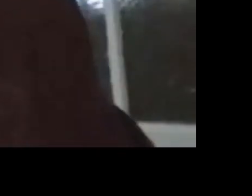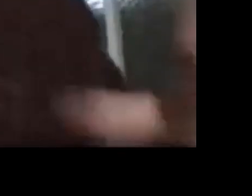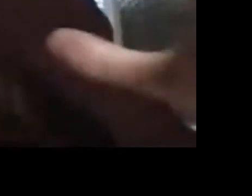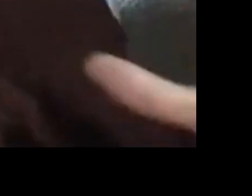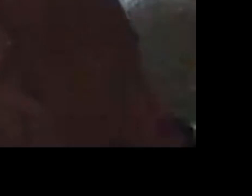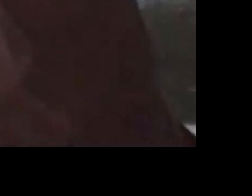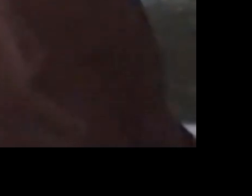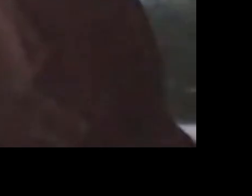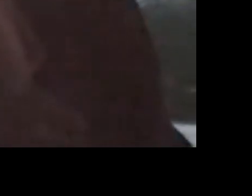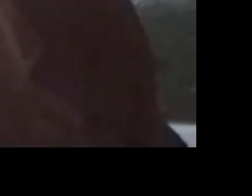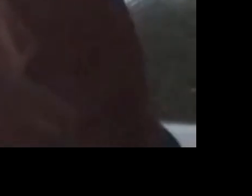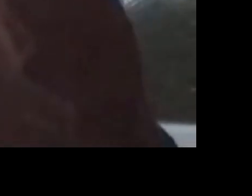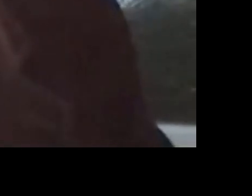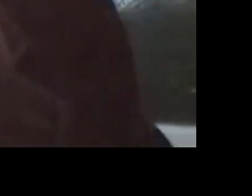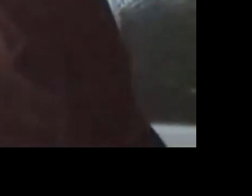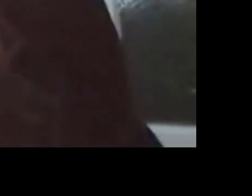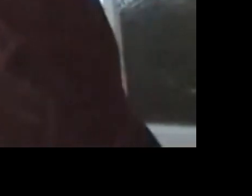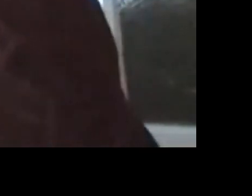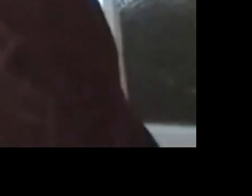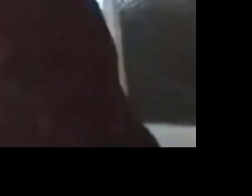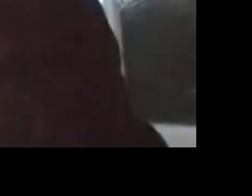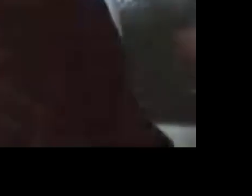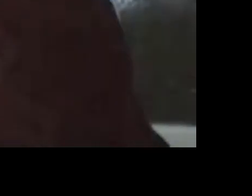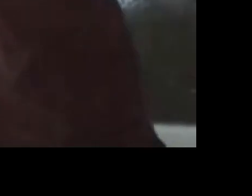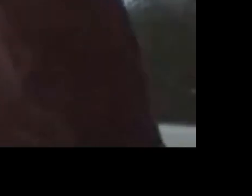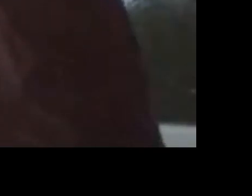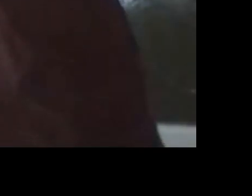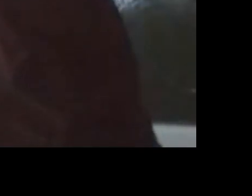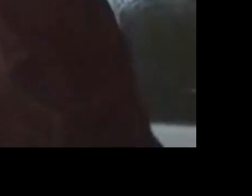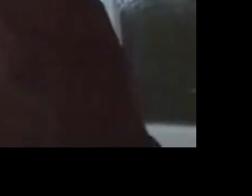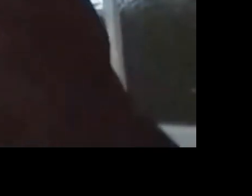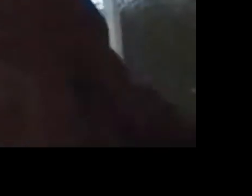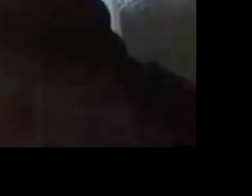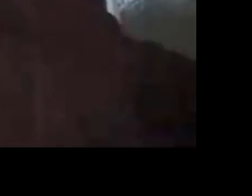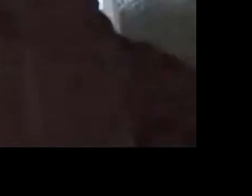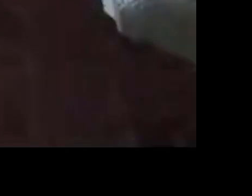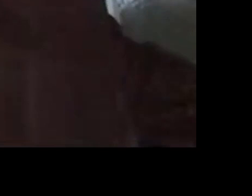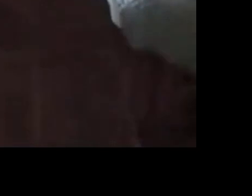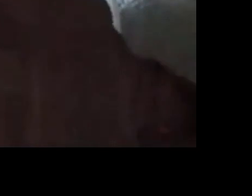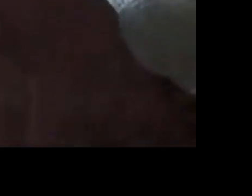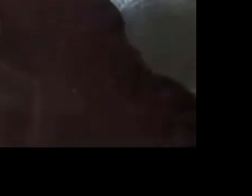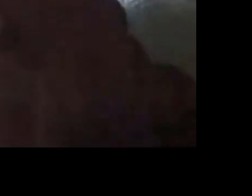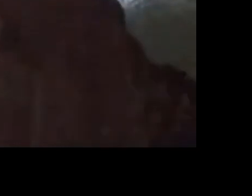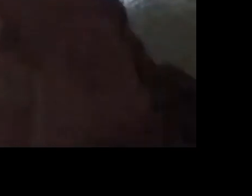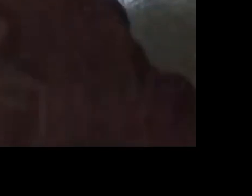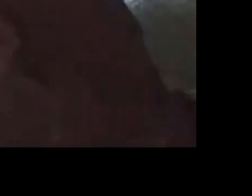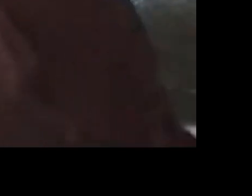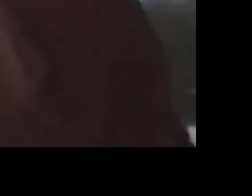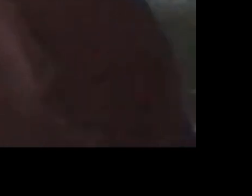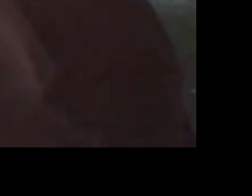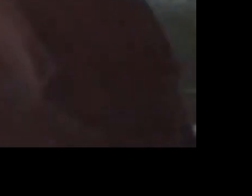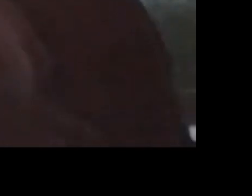ha evadido impuestos a las ganancias por 10 millones de pesos, y supongamos que aquella fecha era el equivalente